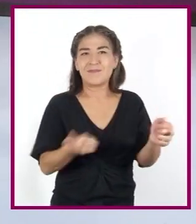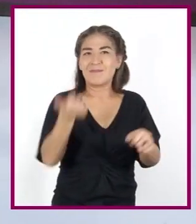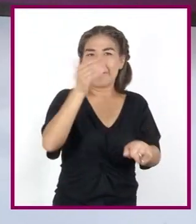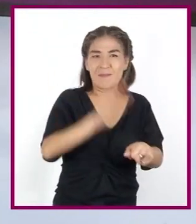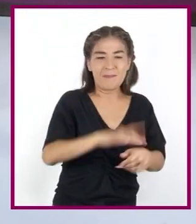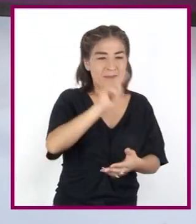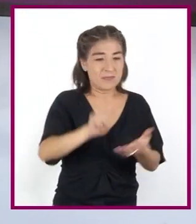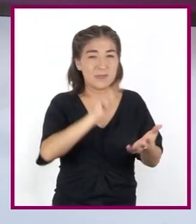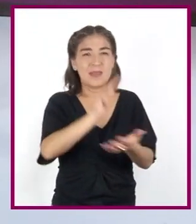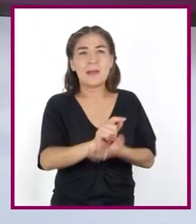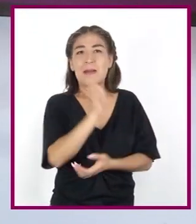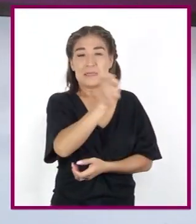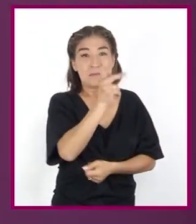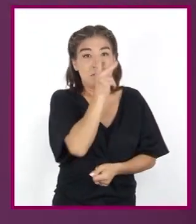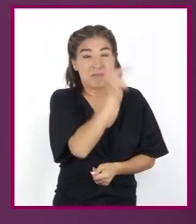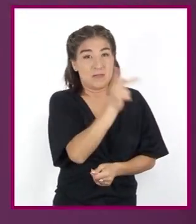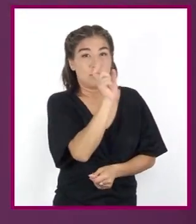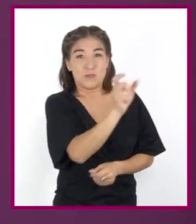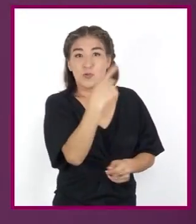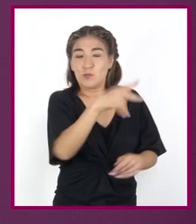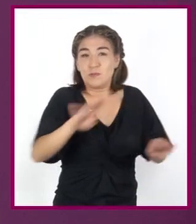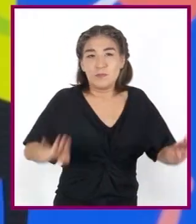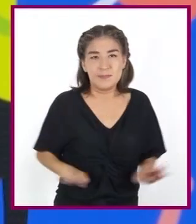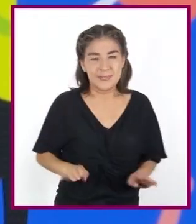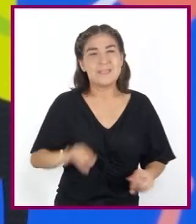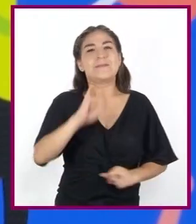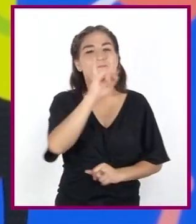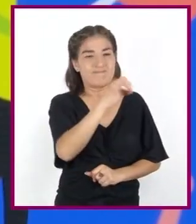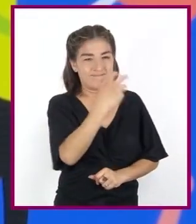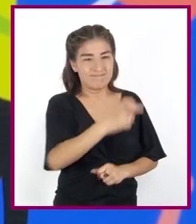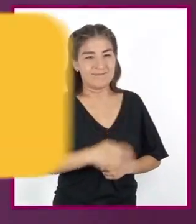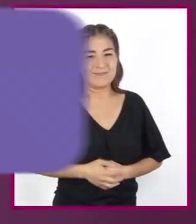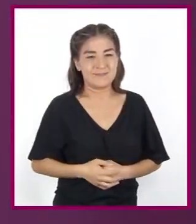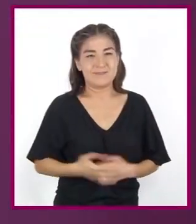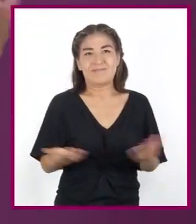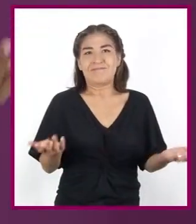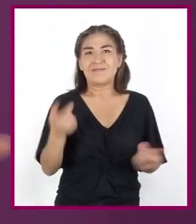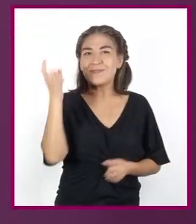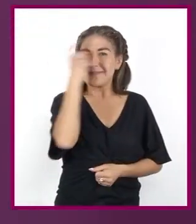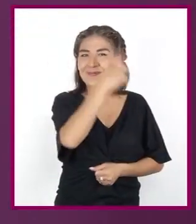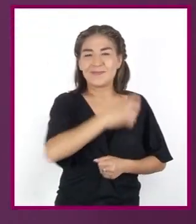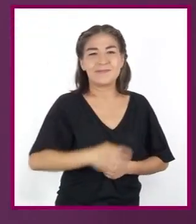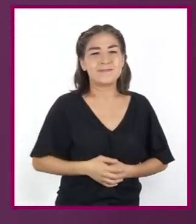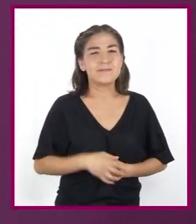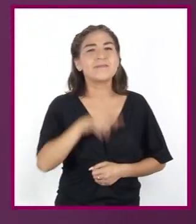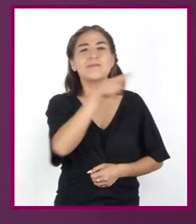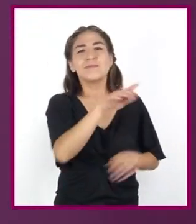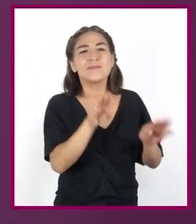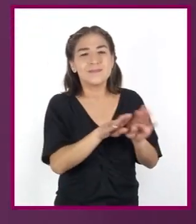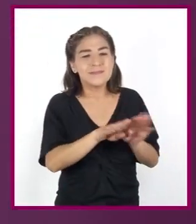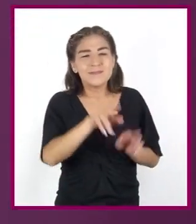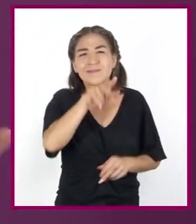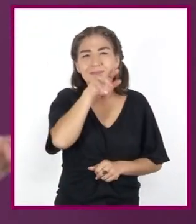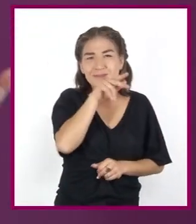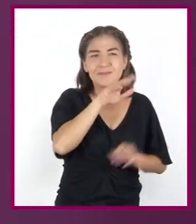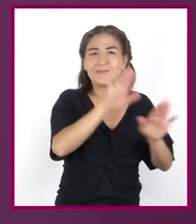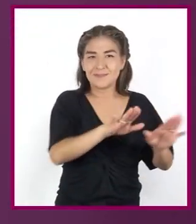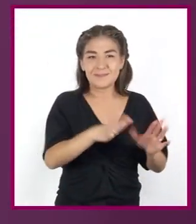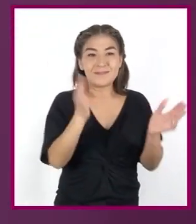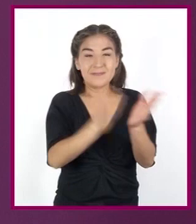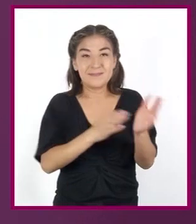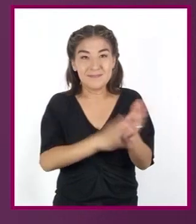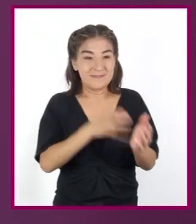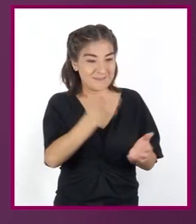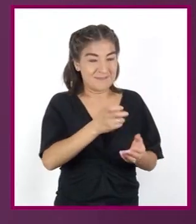posee terminología propia? Así es. ¡Uf! Pero no te apures, de acuerdo con el documento que